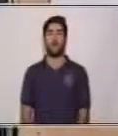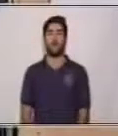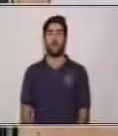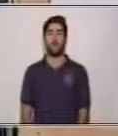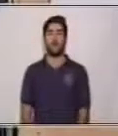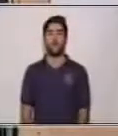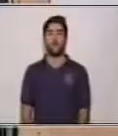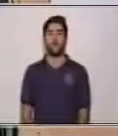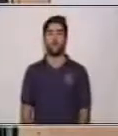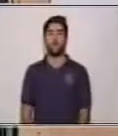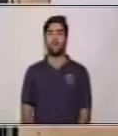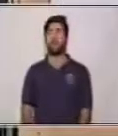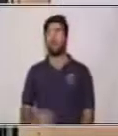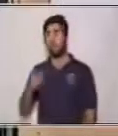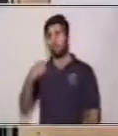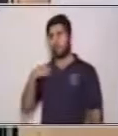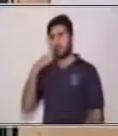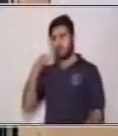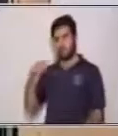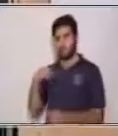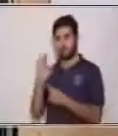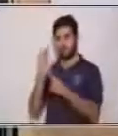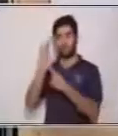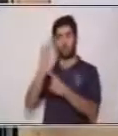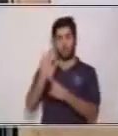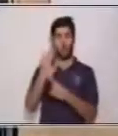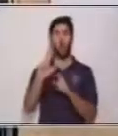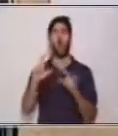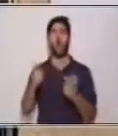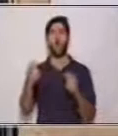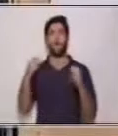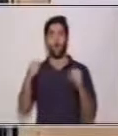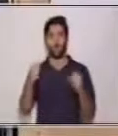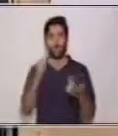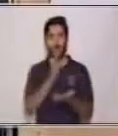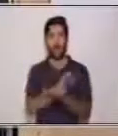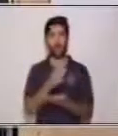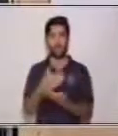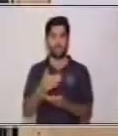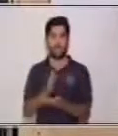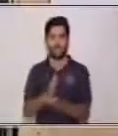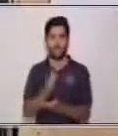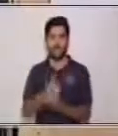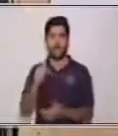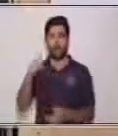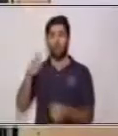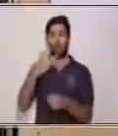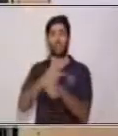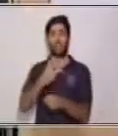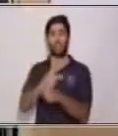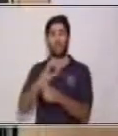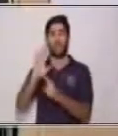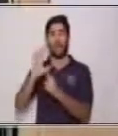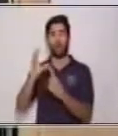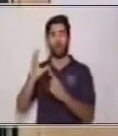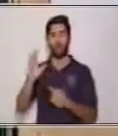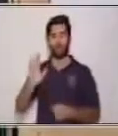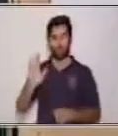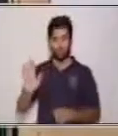acá tengo yo la receta de un platillo típico guatemalteco, los rellenitos de